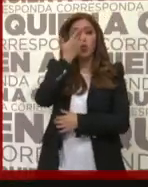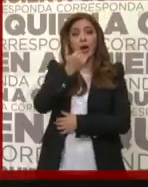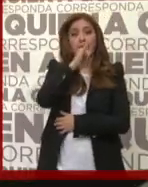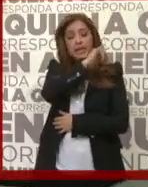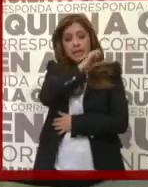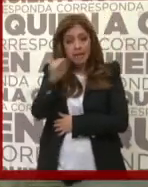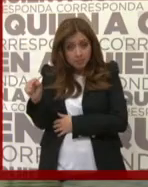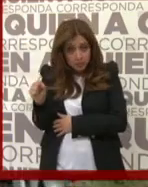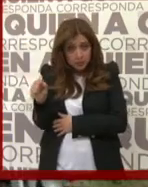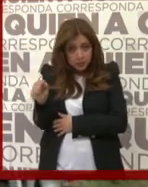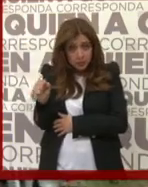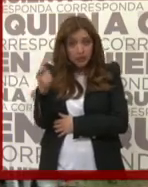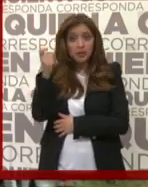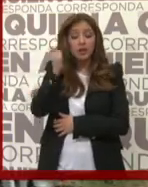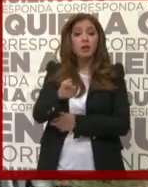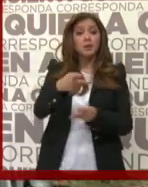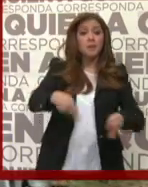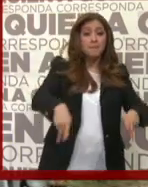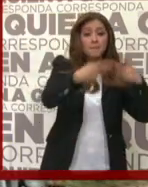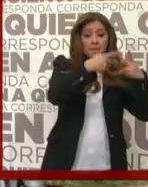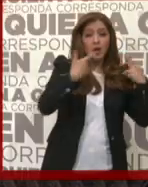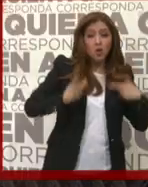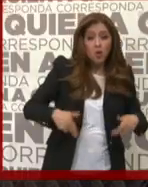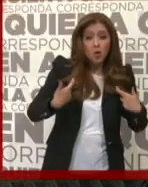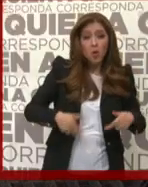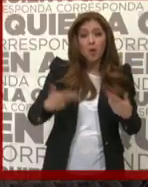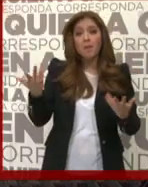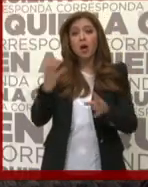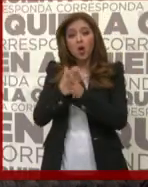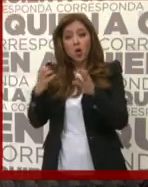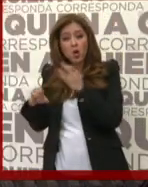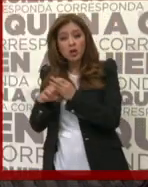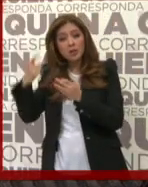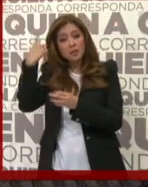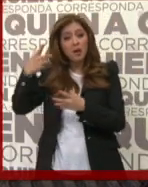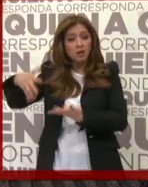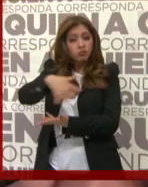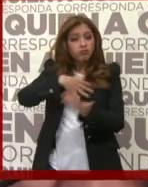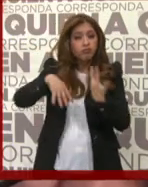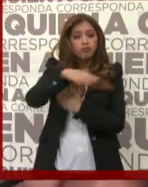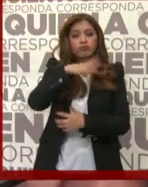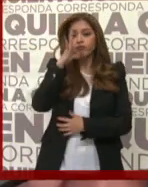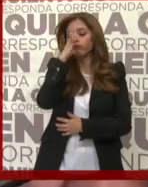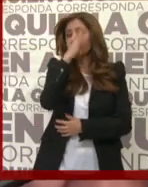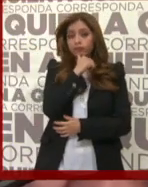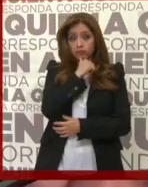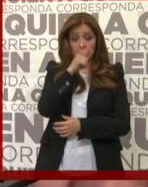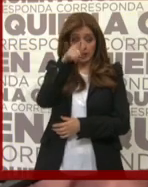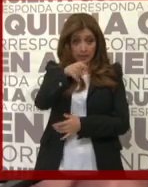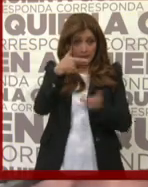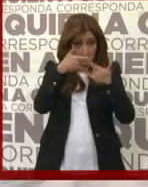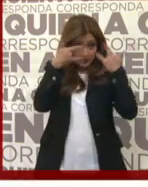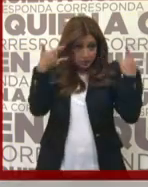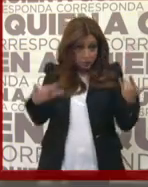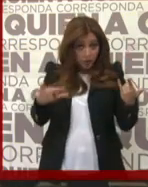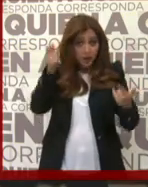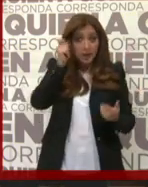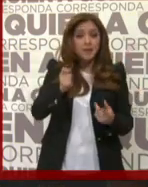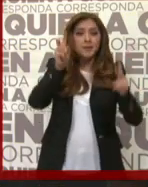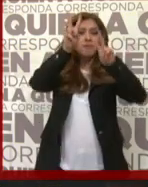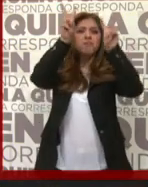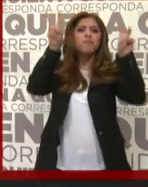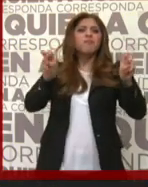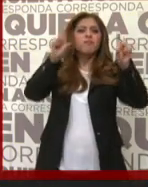social. Bazares de caridad y eventos a beneficio no han sido suficientes para solventar los gastos. Esta es la historia de una mujer cuyo lema